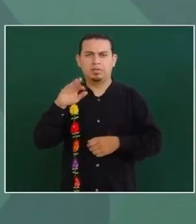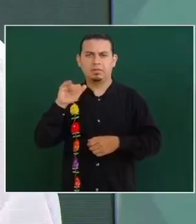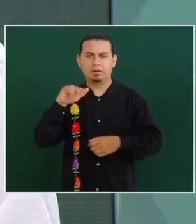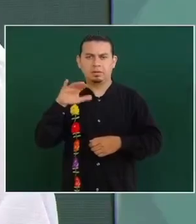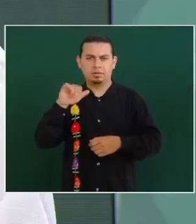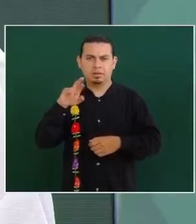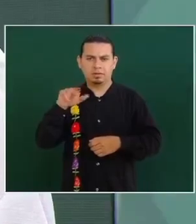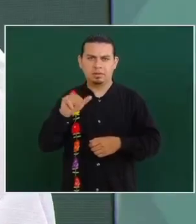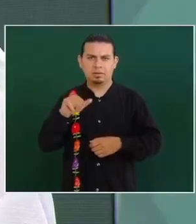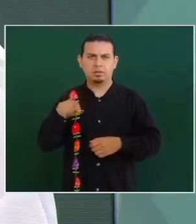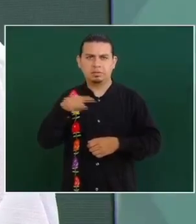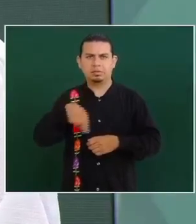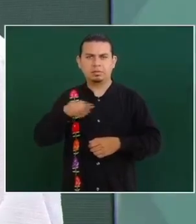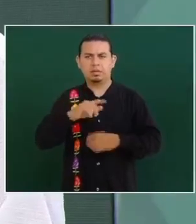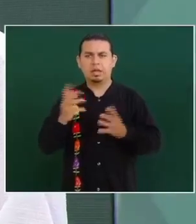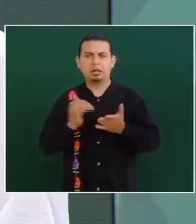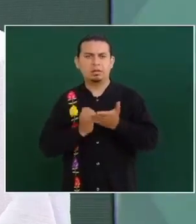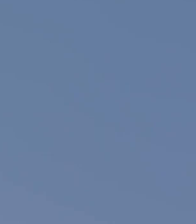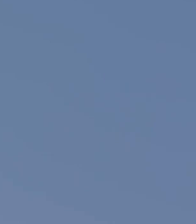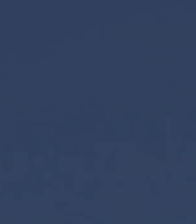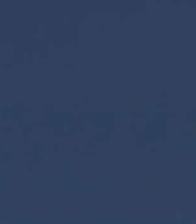y tomamos la decisión